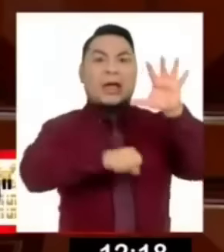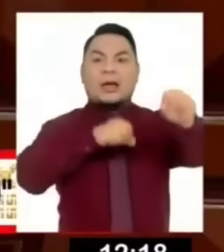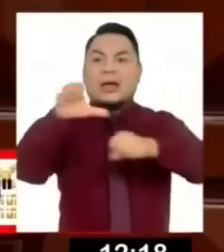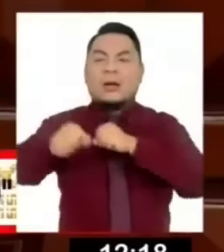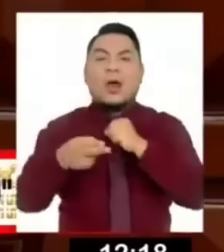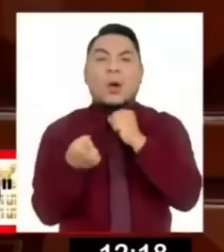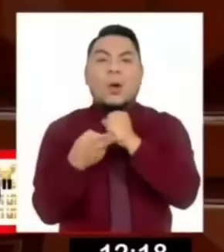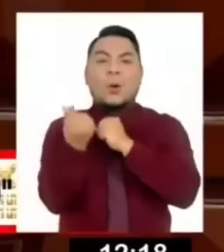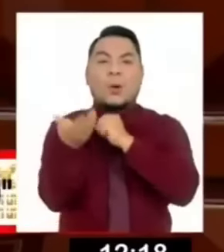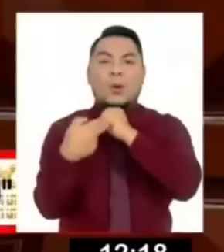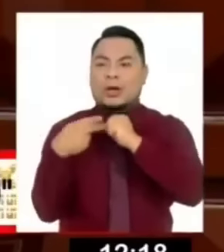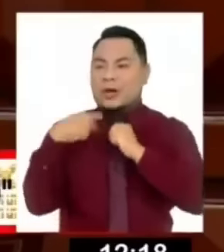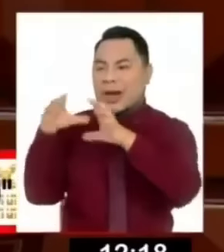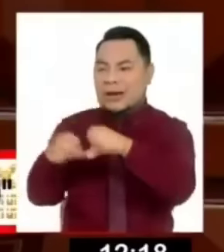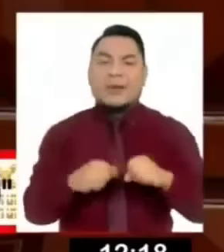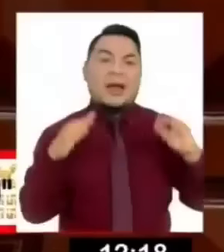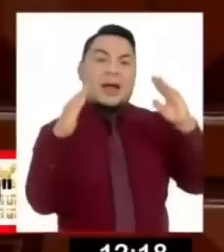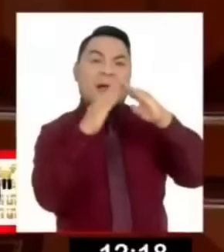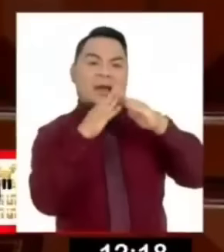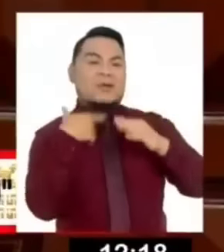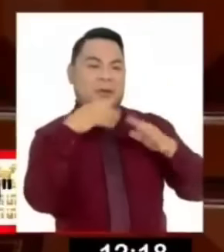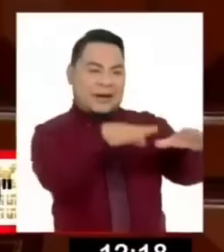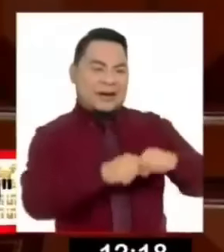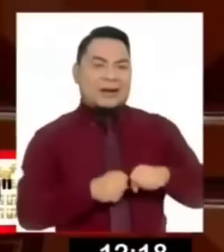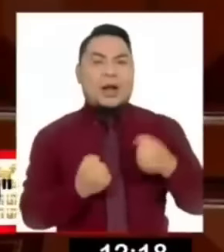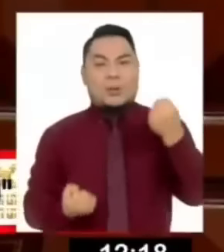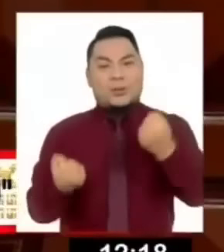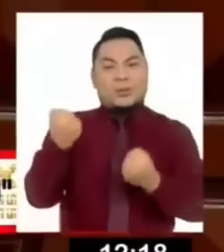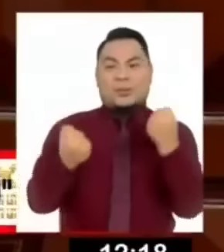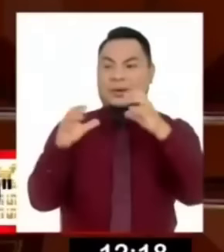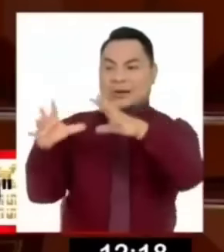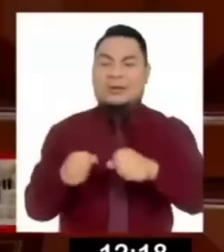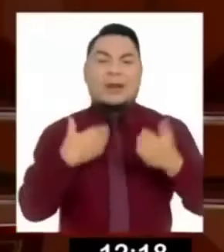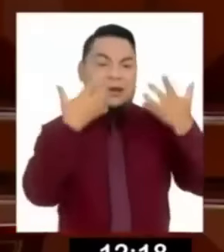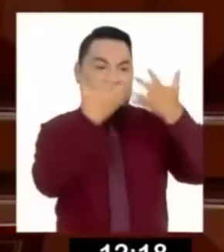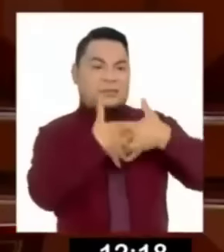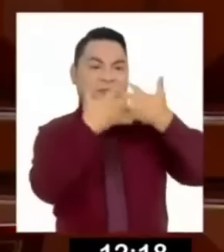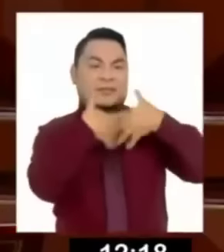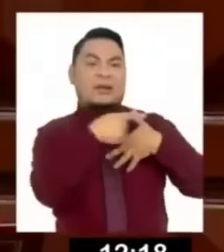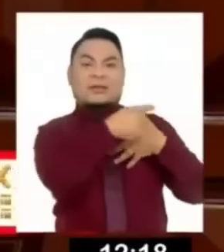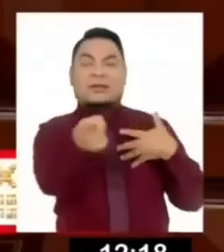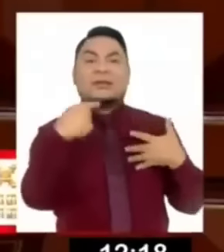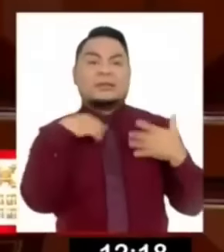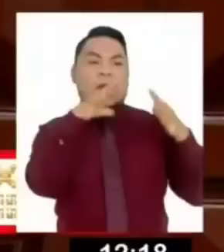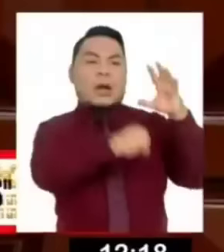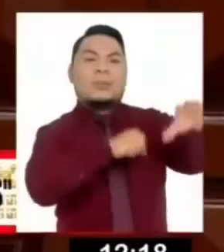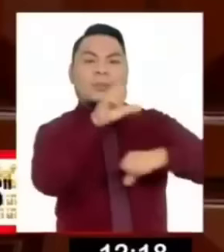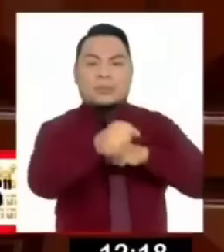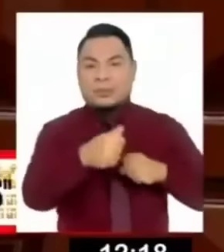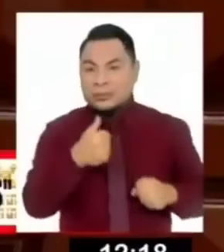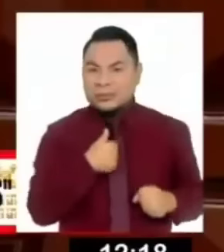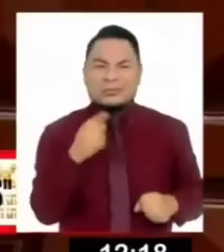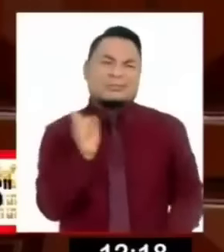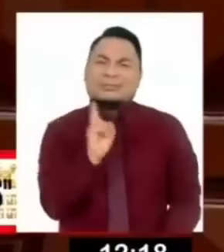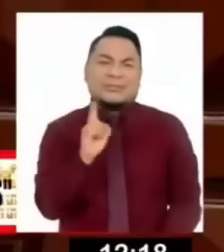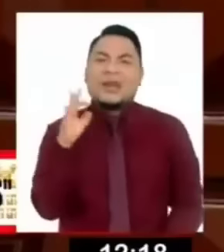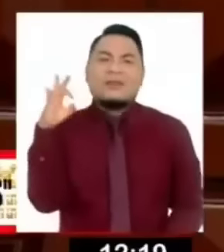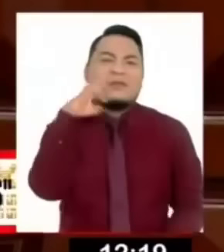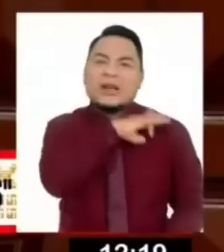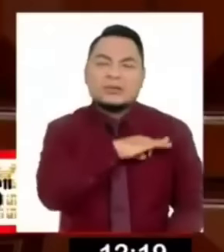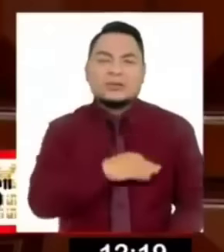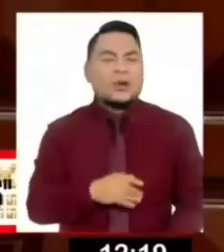ahorros, las casas, los automóviles, las fábricas y otros bienes de propiedad de los ciudadanos, lo